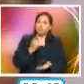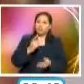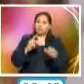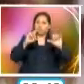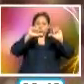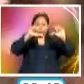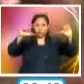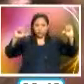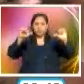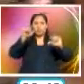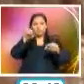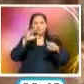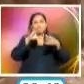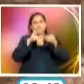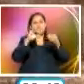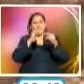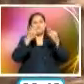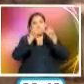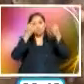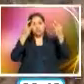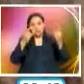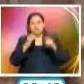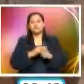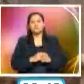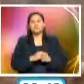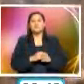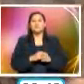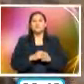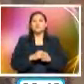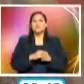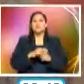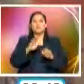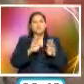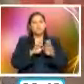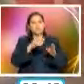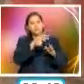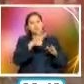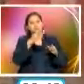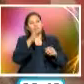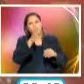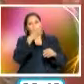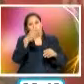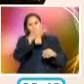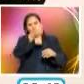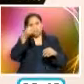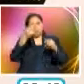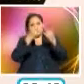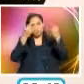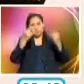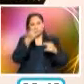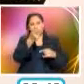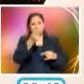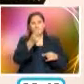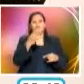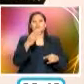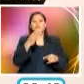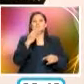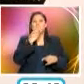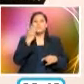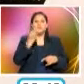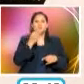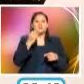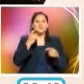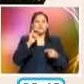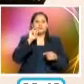y nos cuenta otra historia, otra narrativa. Y por supuesto, esto hace las delicias no solamente de